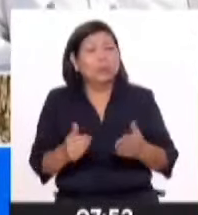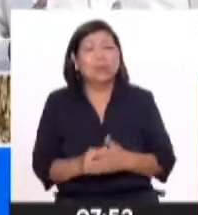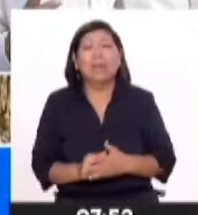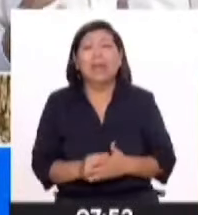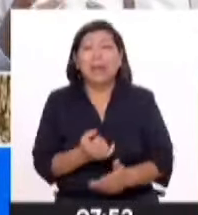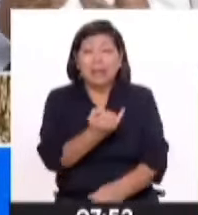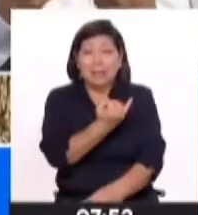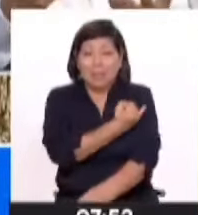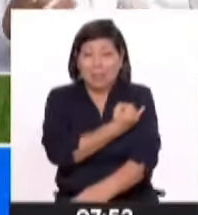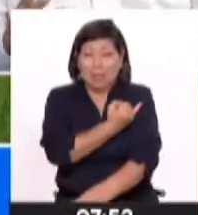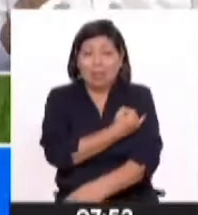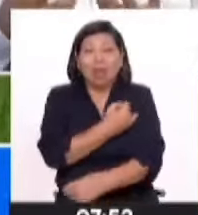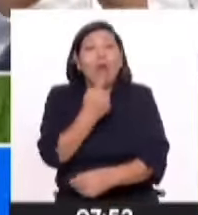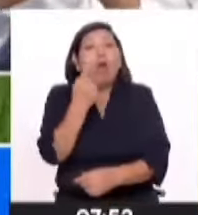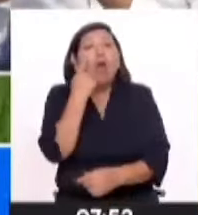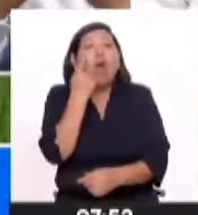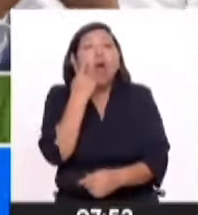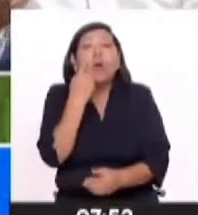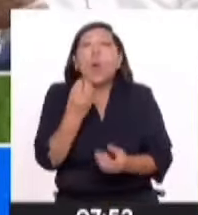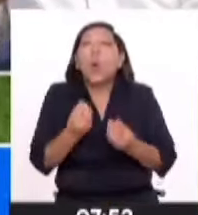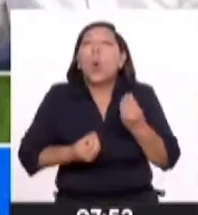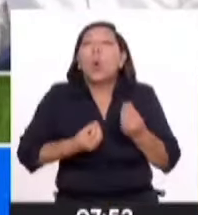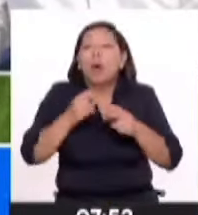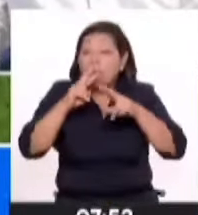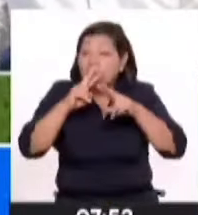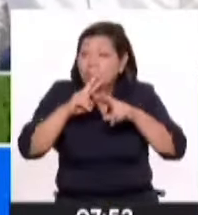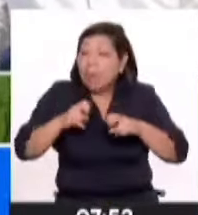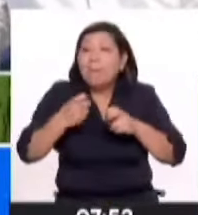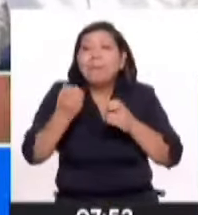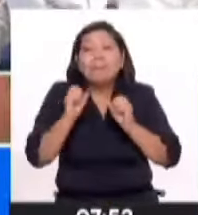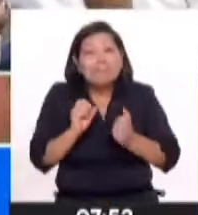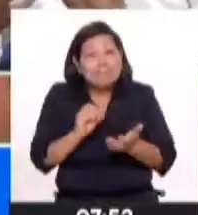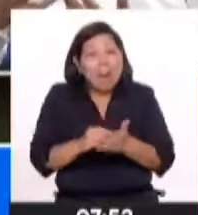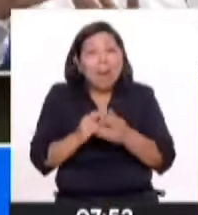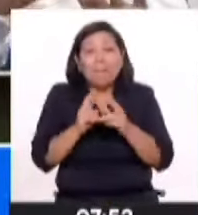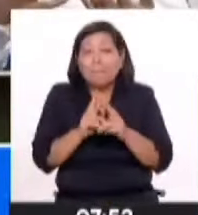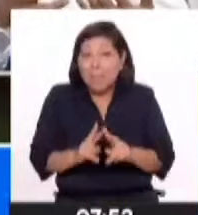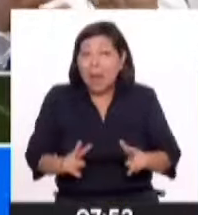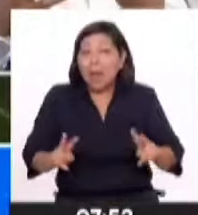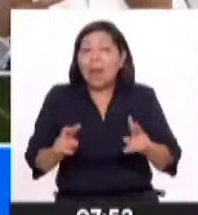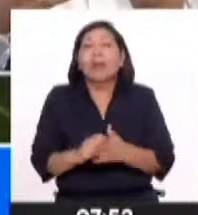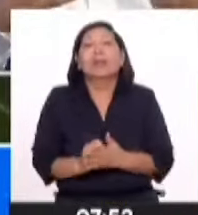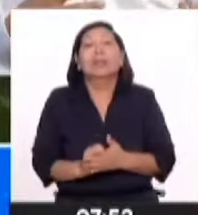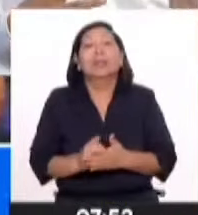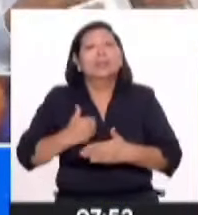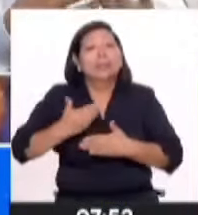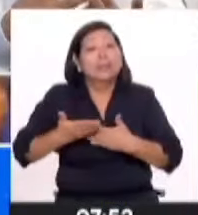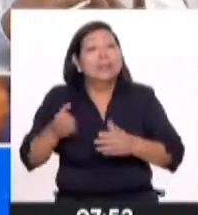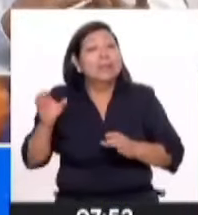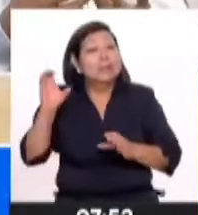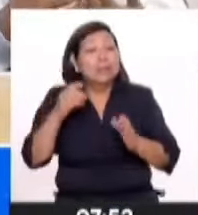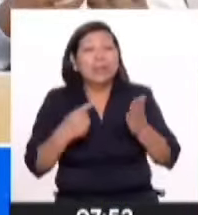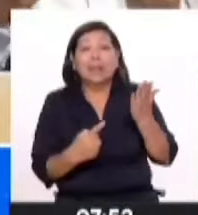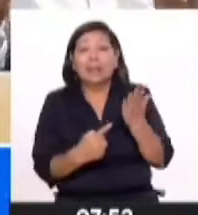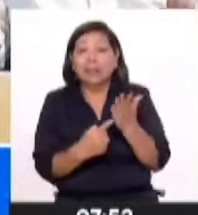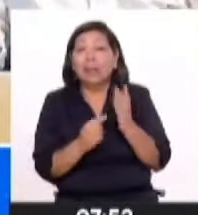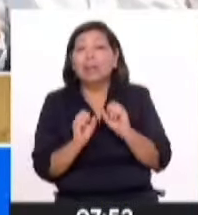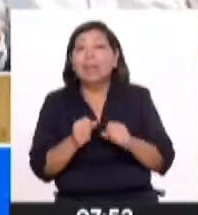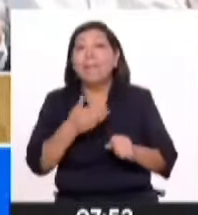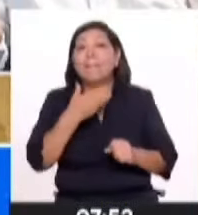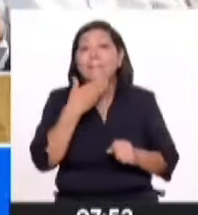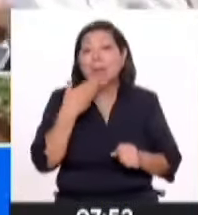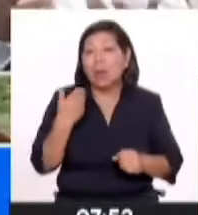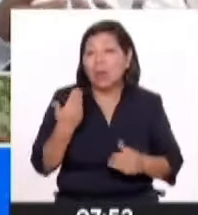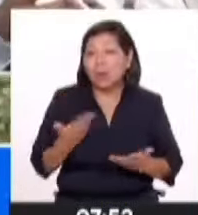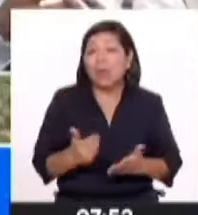es conocerlos y hacer investigación para valorarlos. Luego está la generación de ciencia y tecnología para poder mejorar la